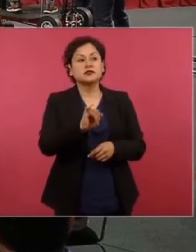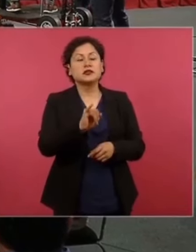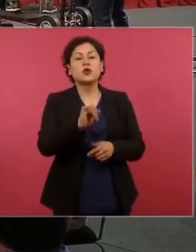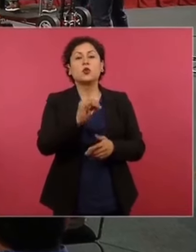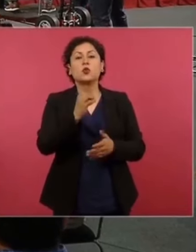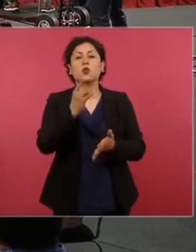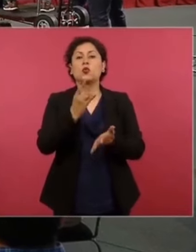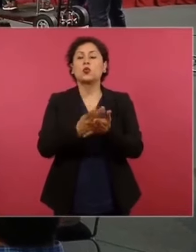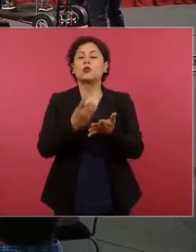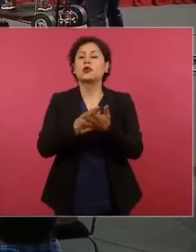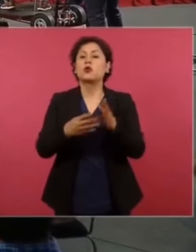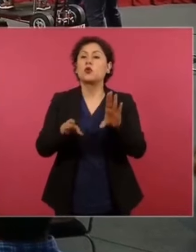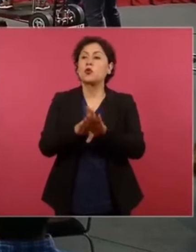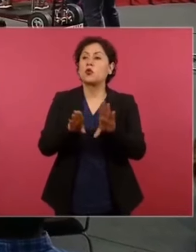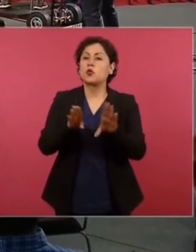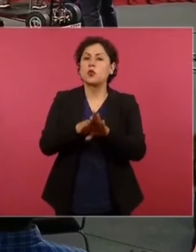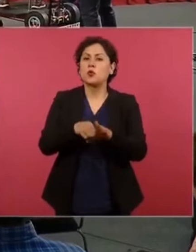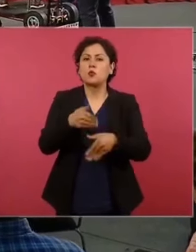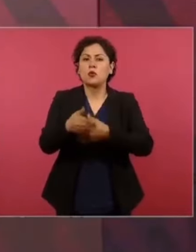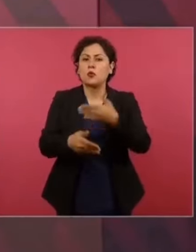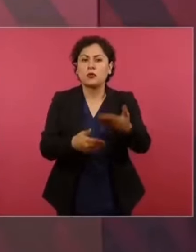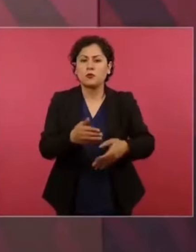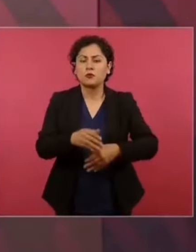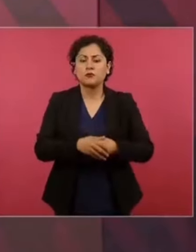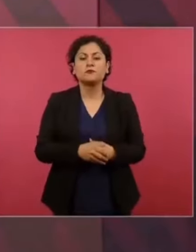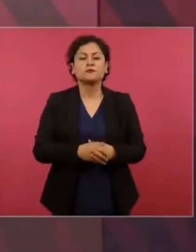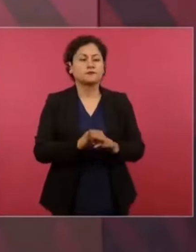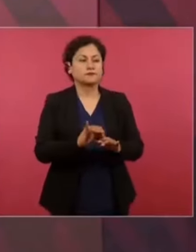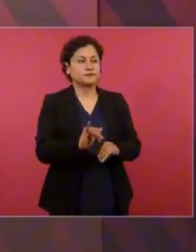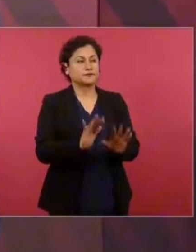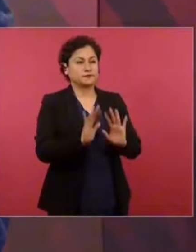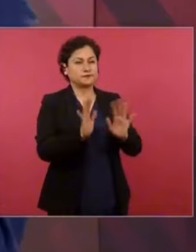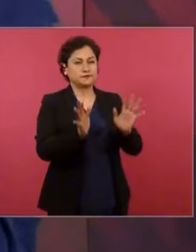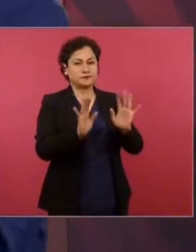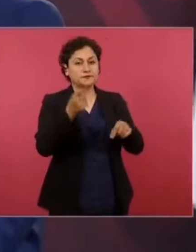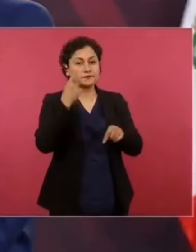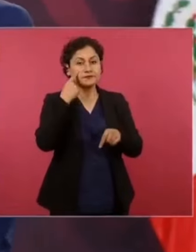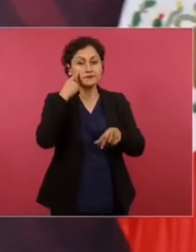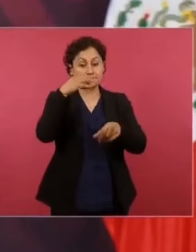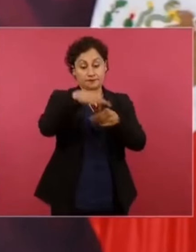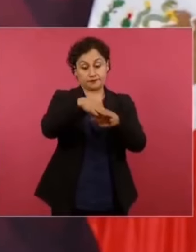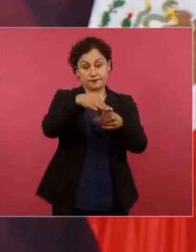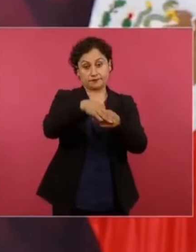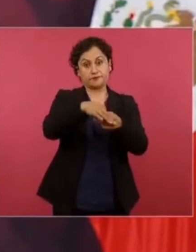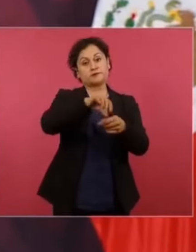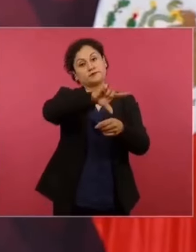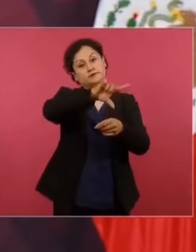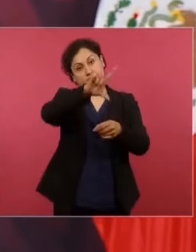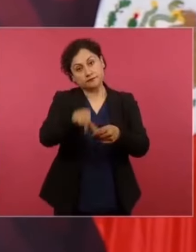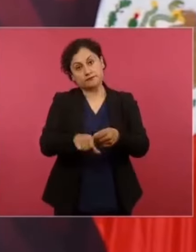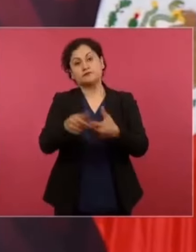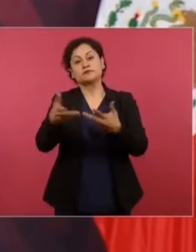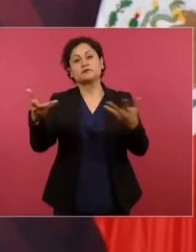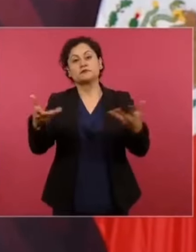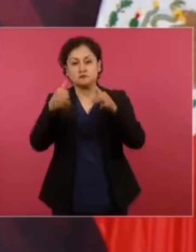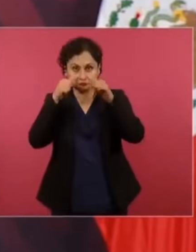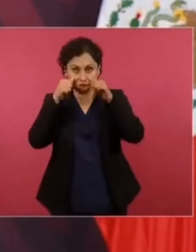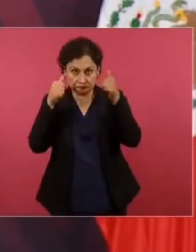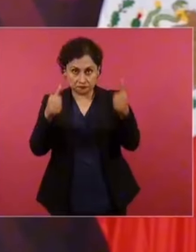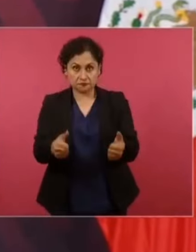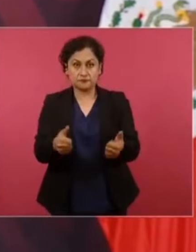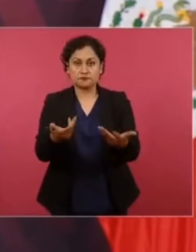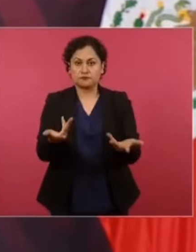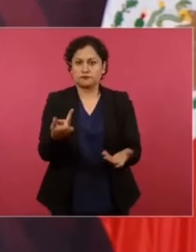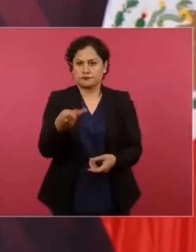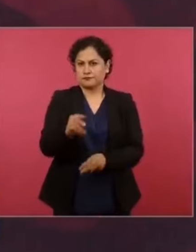consulados Pero eso pasando las elecciones ya que lo que lo vean pero es un derecho porque ellos